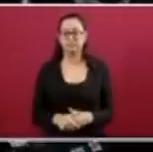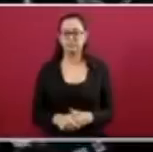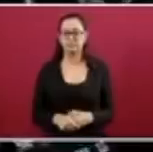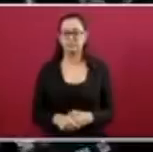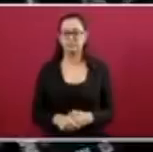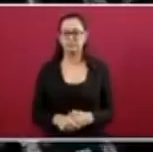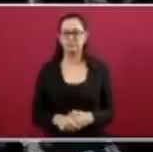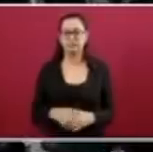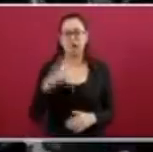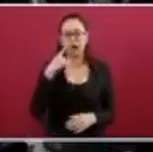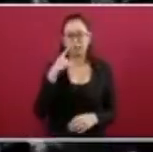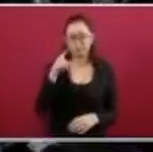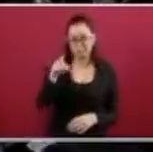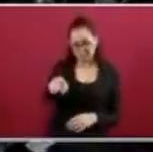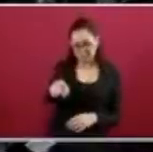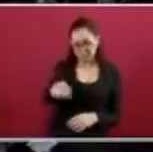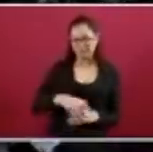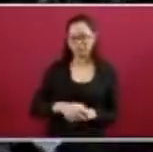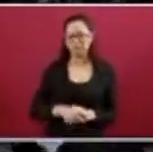Vamos acá.